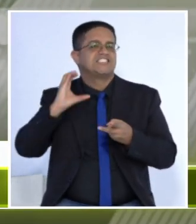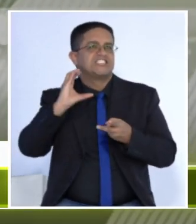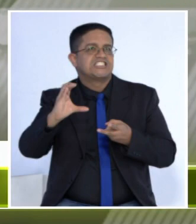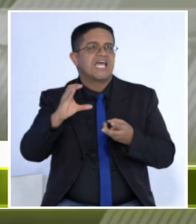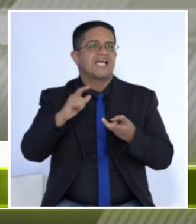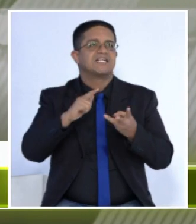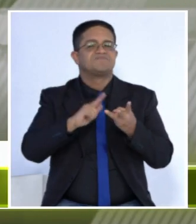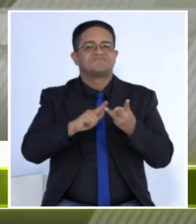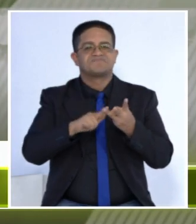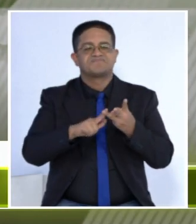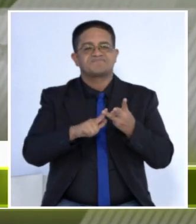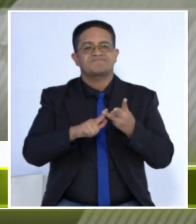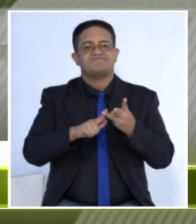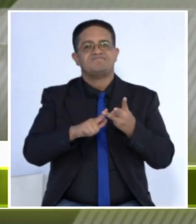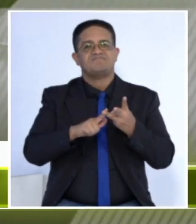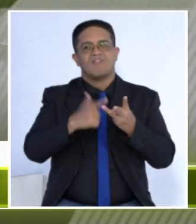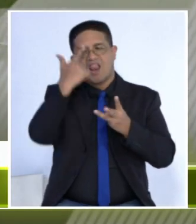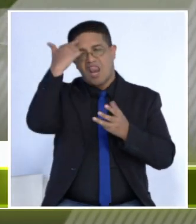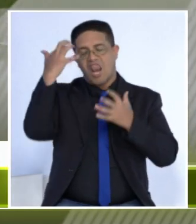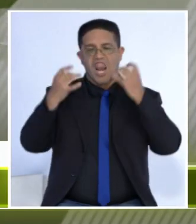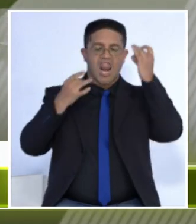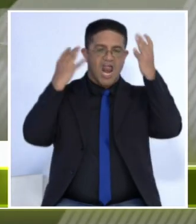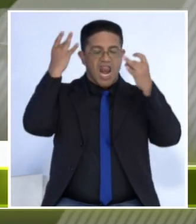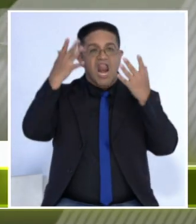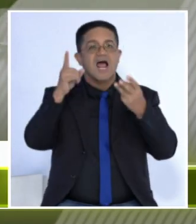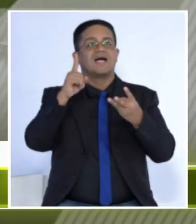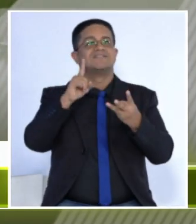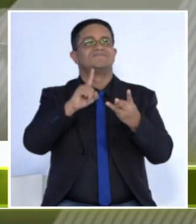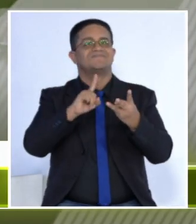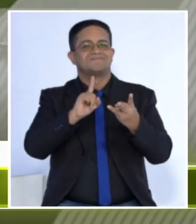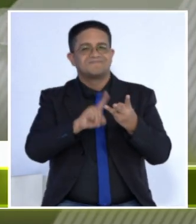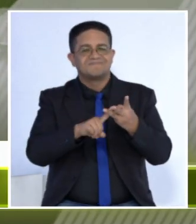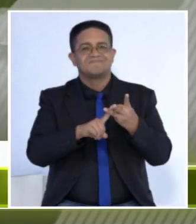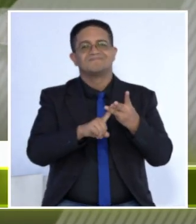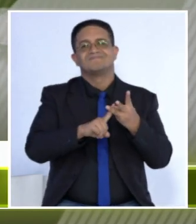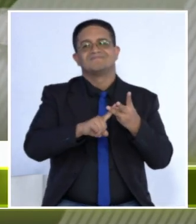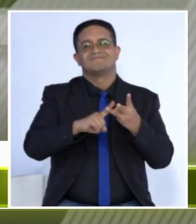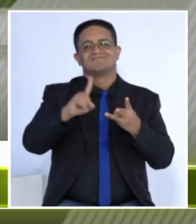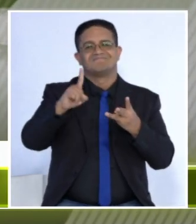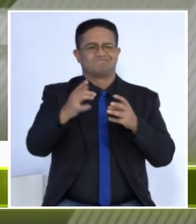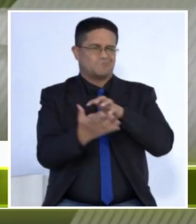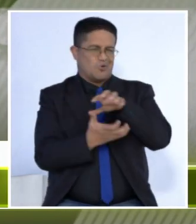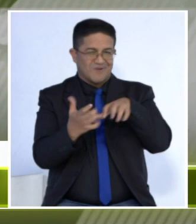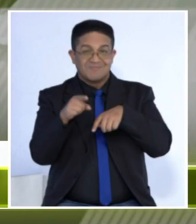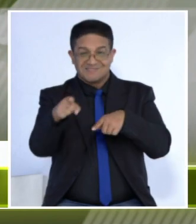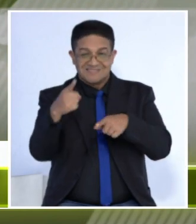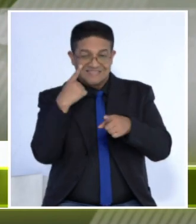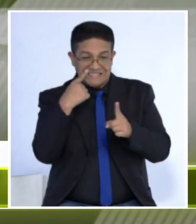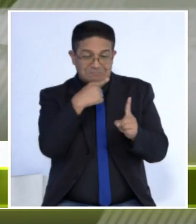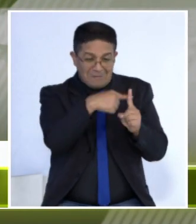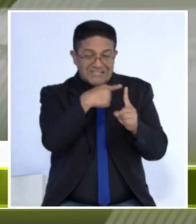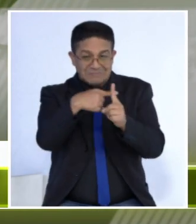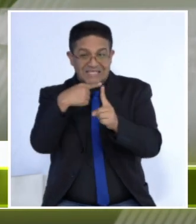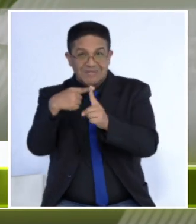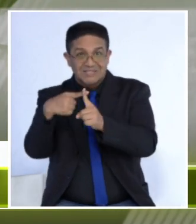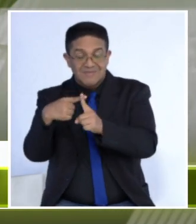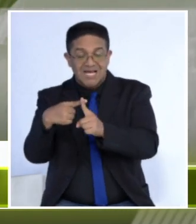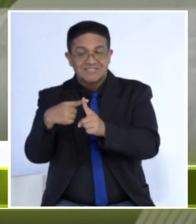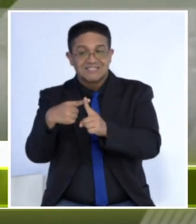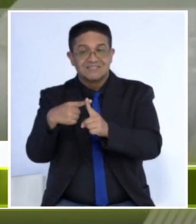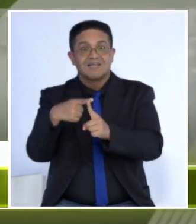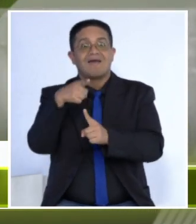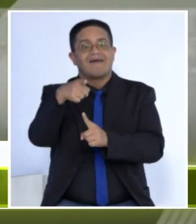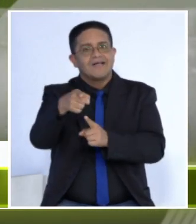sobrecarga de cortisol, todo lo que mencionan del estrés y la intoxicación de todo el estrés, todo eso lo que va a generar es un